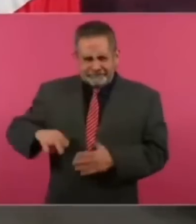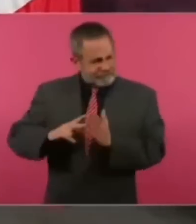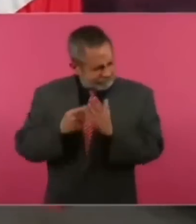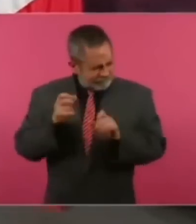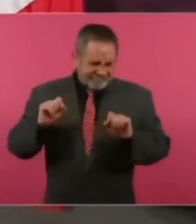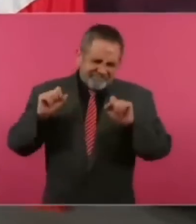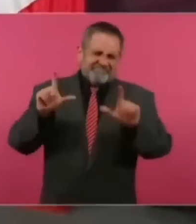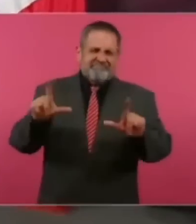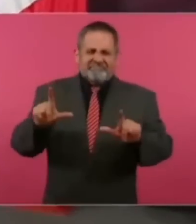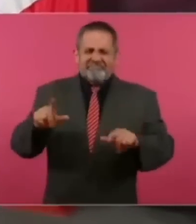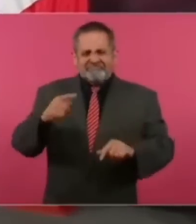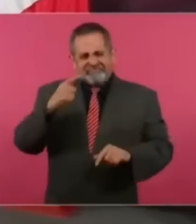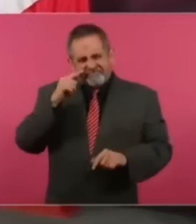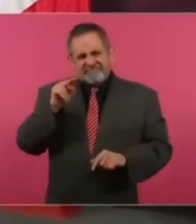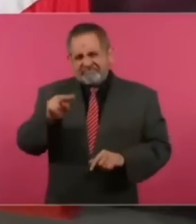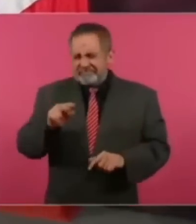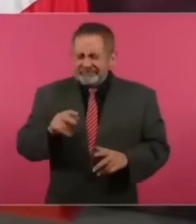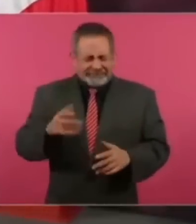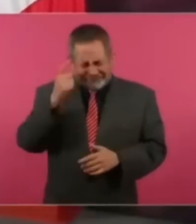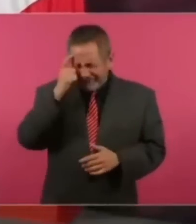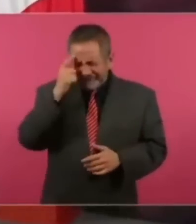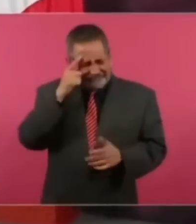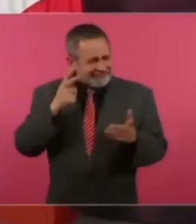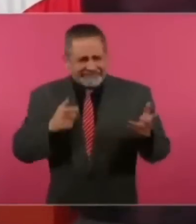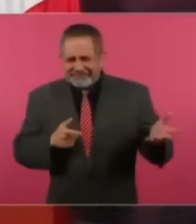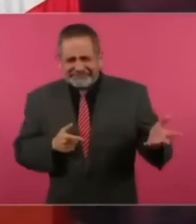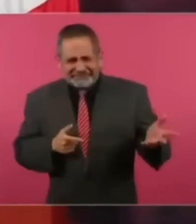volverlo a poner, para que vean